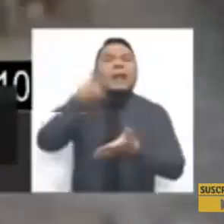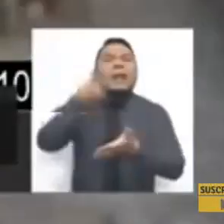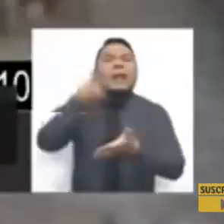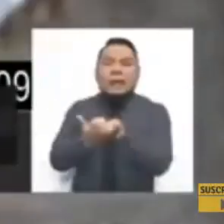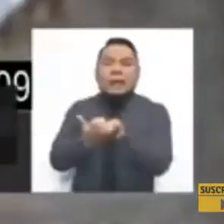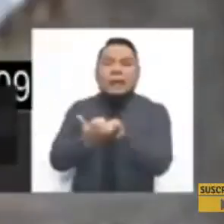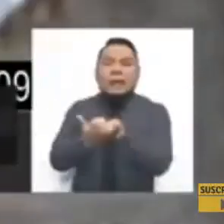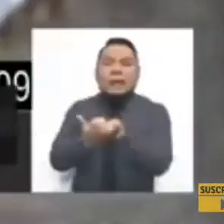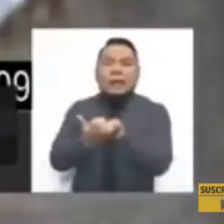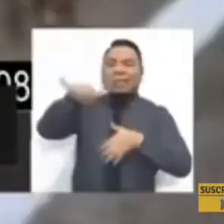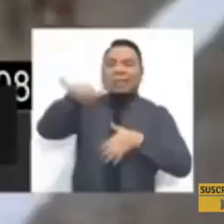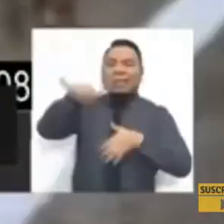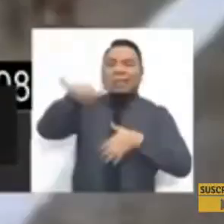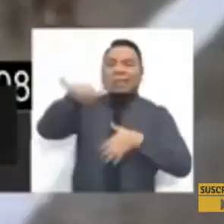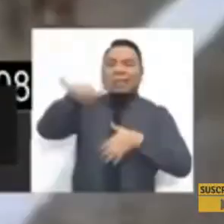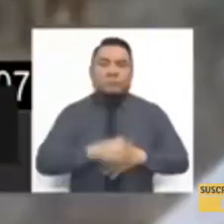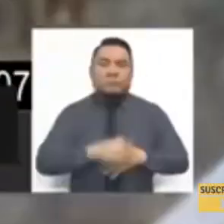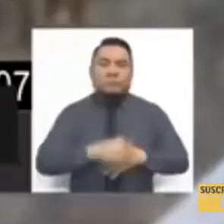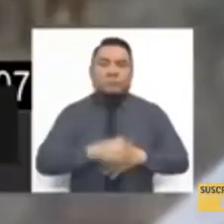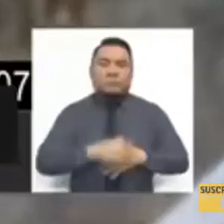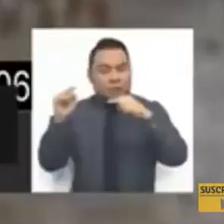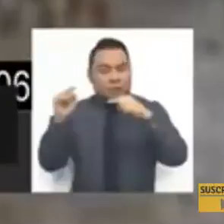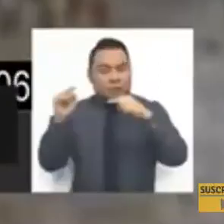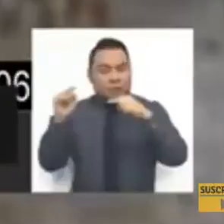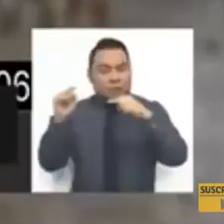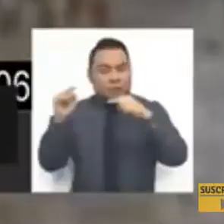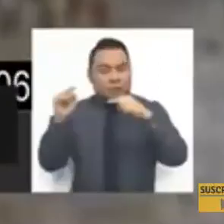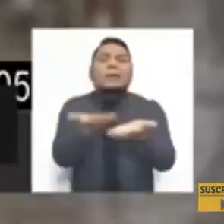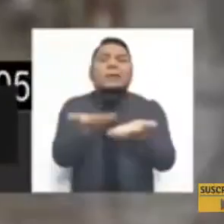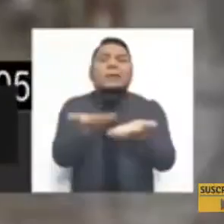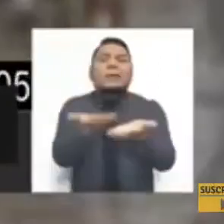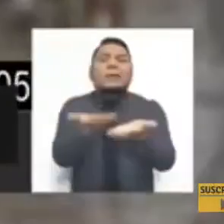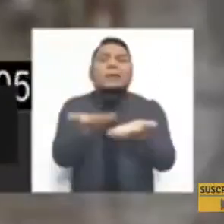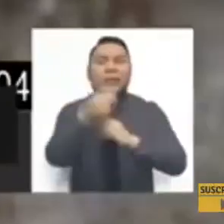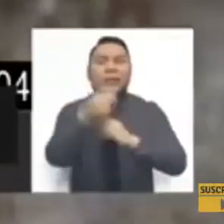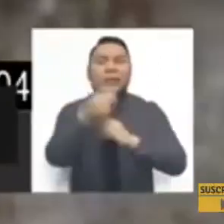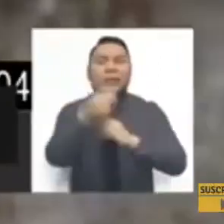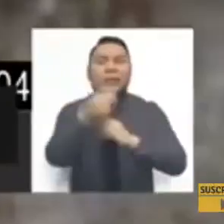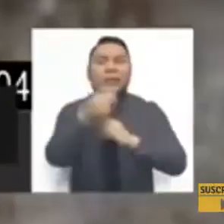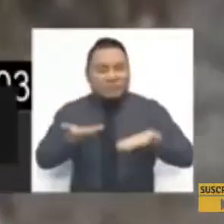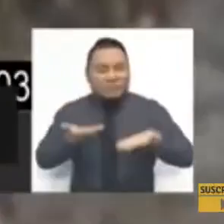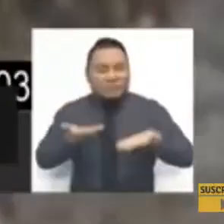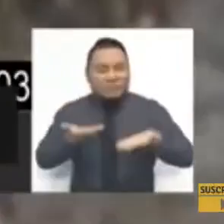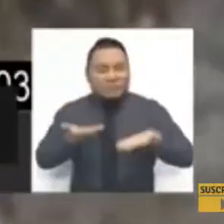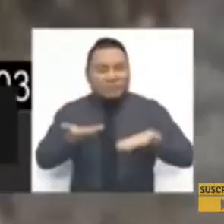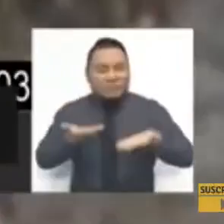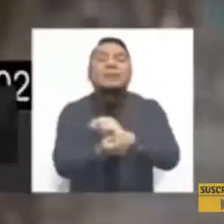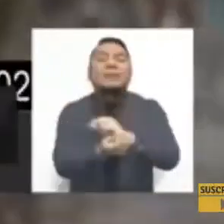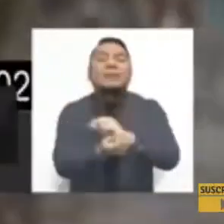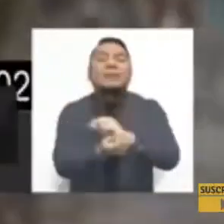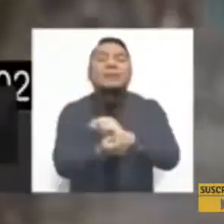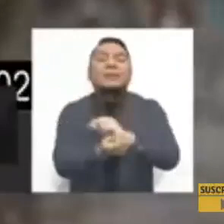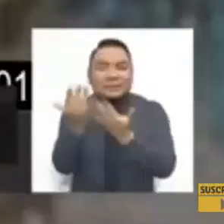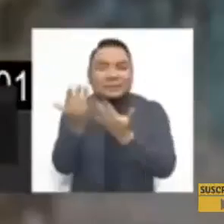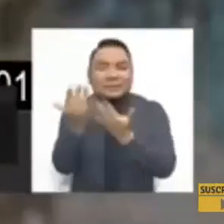les manipule. Hoy vengo a proponer un cambio, sí, un cambio con esperanza, un